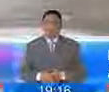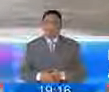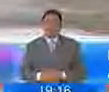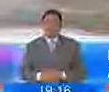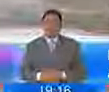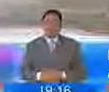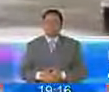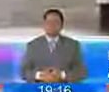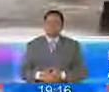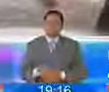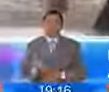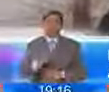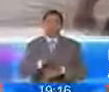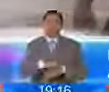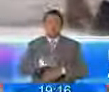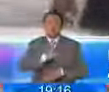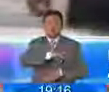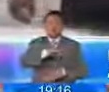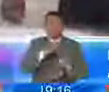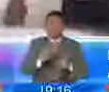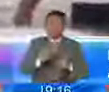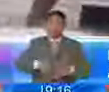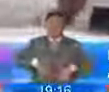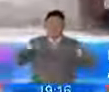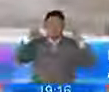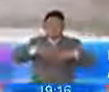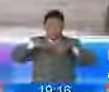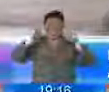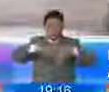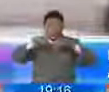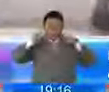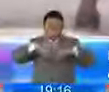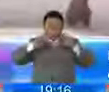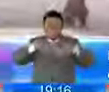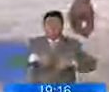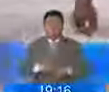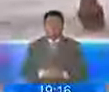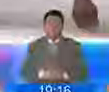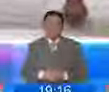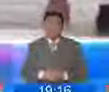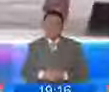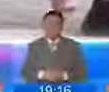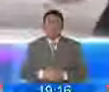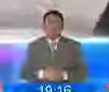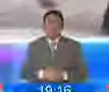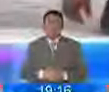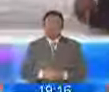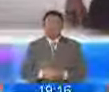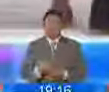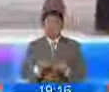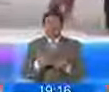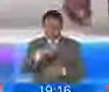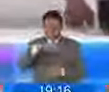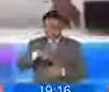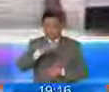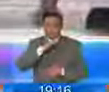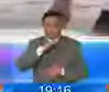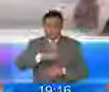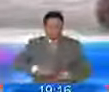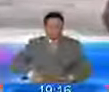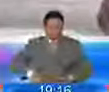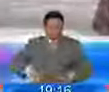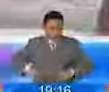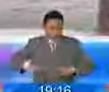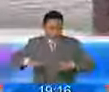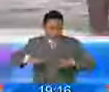Del aguatero que provocó ayer el invierno. Claro, estamos aquí, mira, inundados. Y esperando